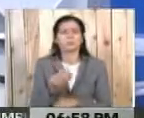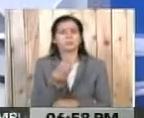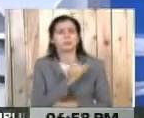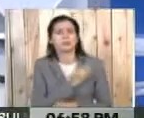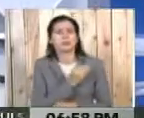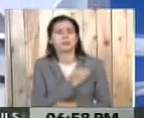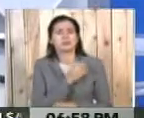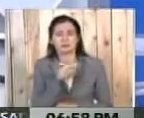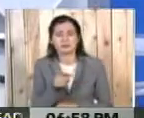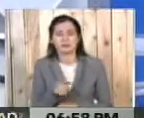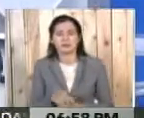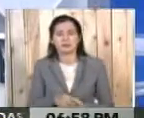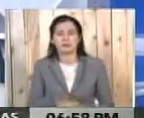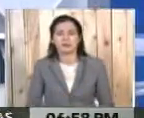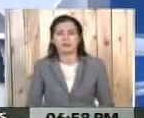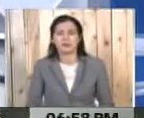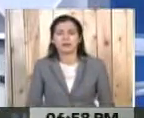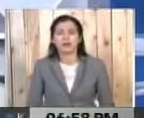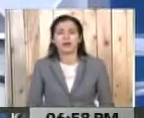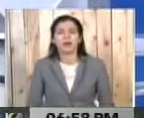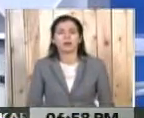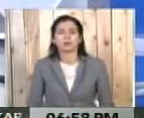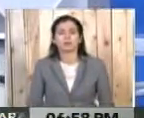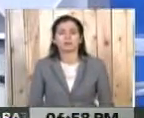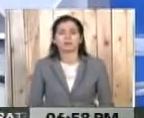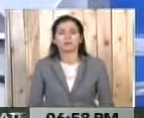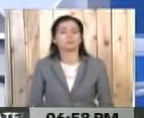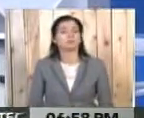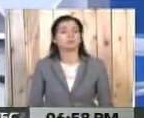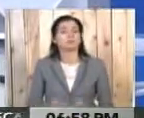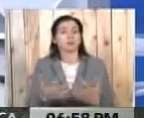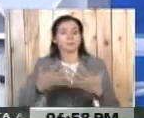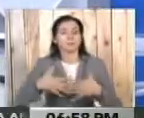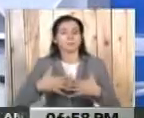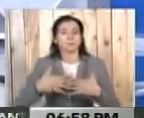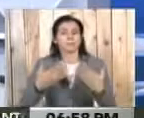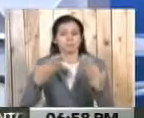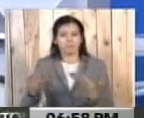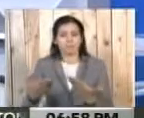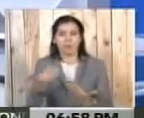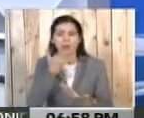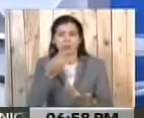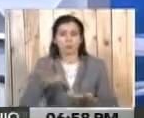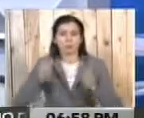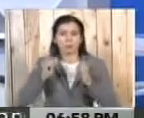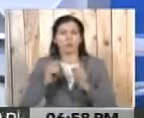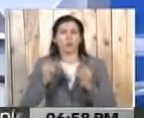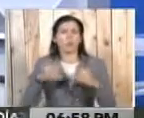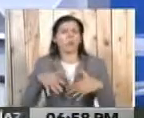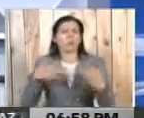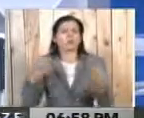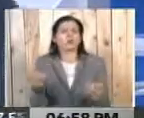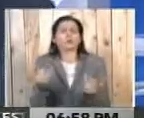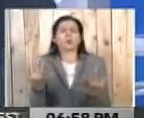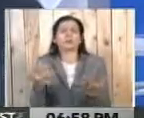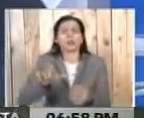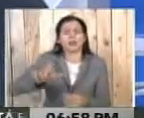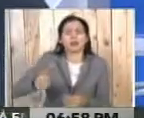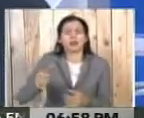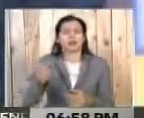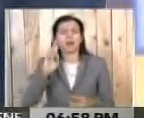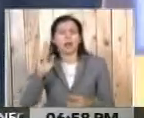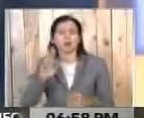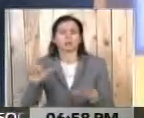además se viene una entrega de equipos, también una serie de concesiones. ¿Se tiene un balance de cuánto va a ser eso? ¿Cuántas hay actualmente? Sí,